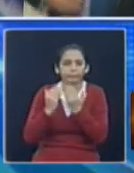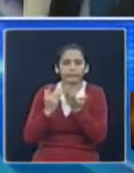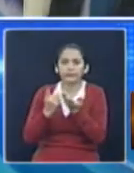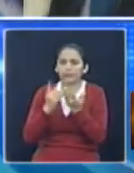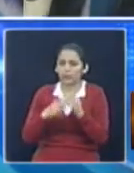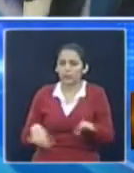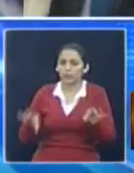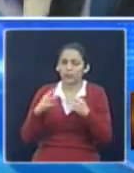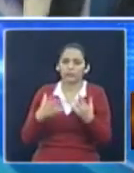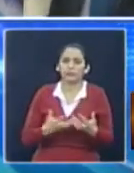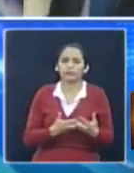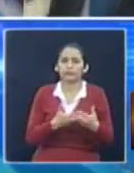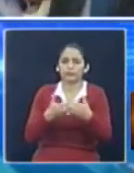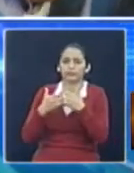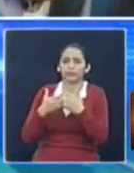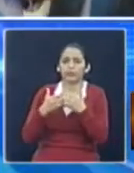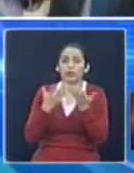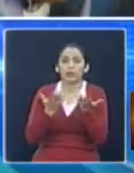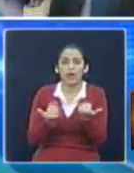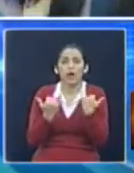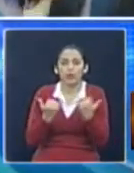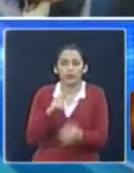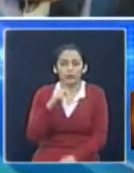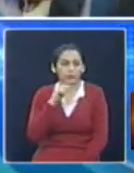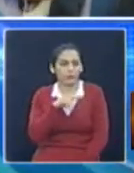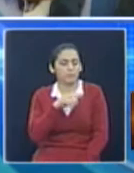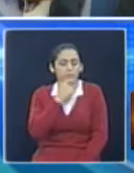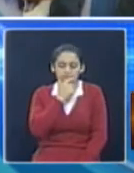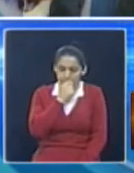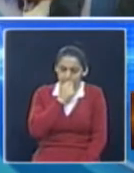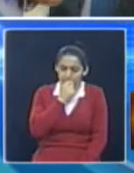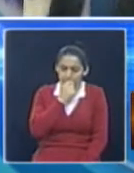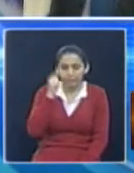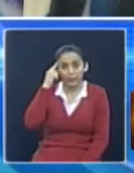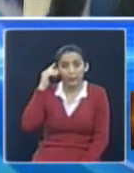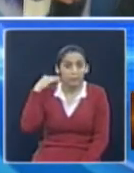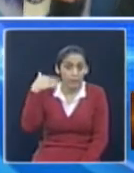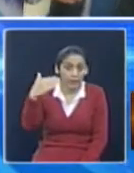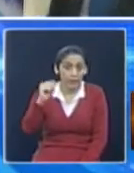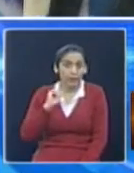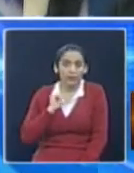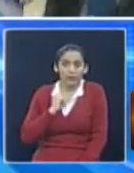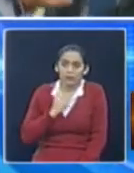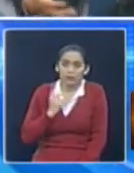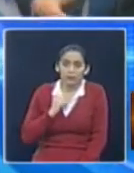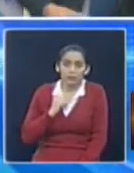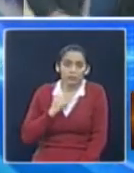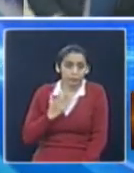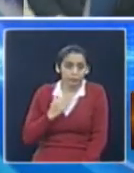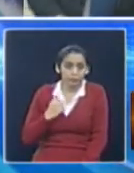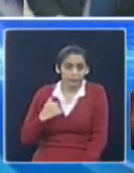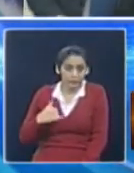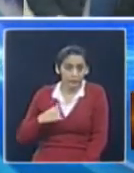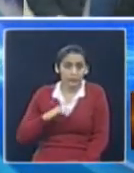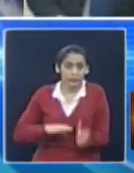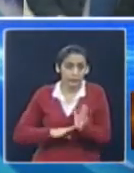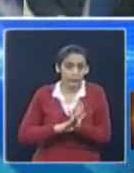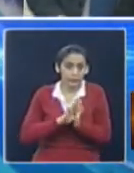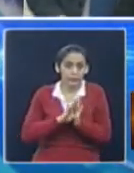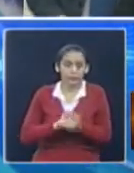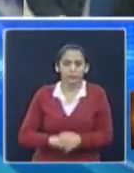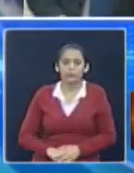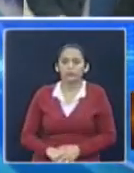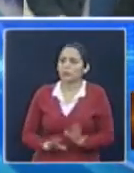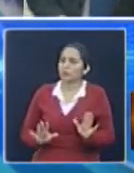¿Cómo ve usted la perspectiva del actual mandatario para lo que usted dice, avanzar? Yo creo que él tiene la